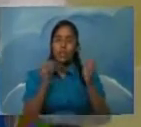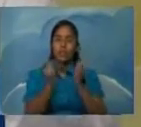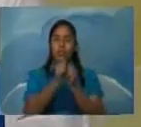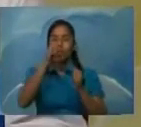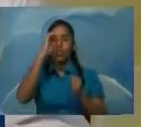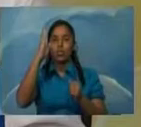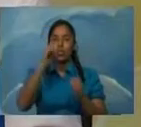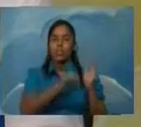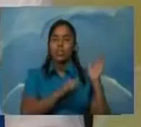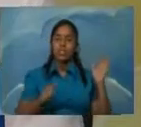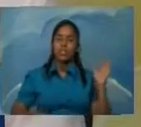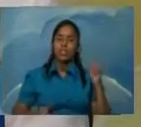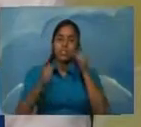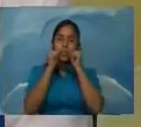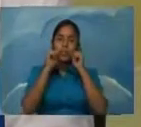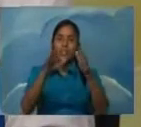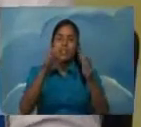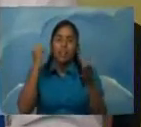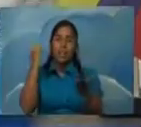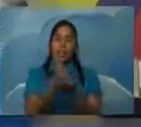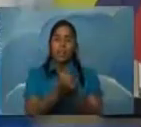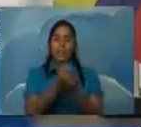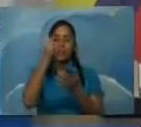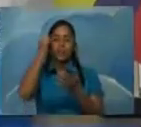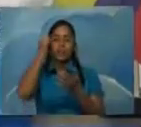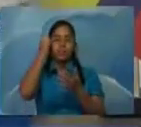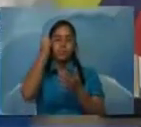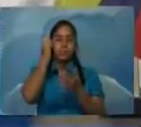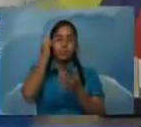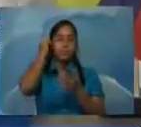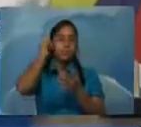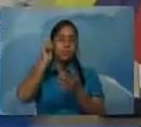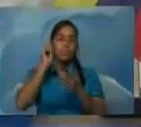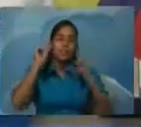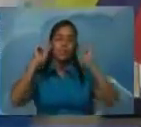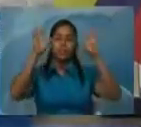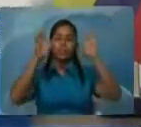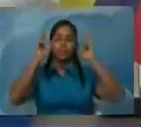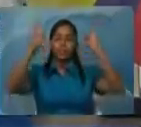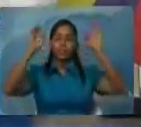Que el Señor te bendiga en esta mañana. Yeah.